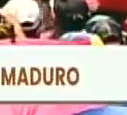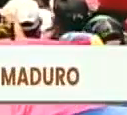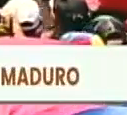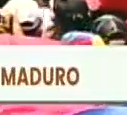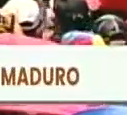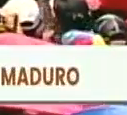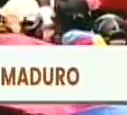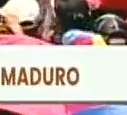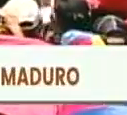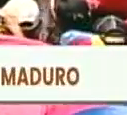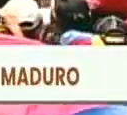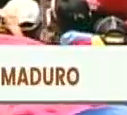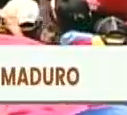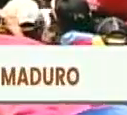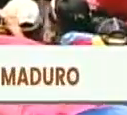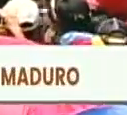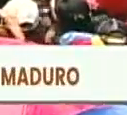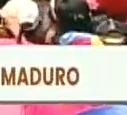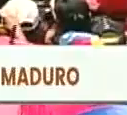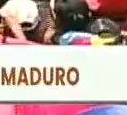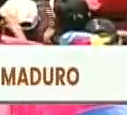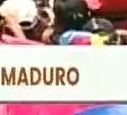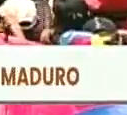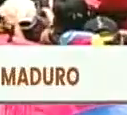todavía. Una visita.